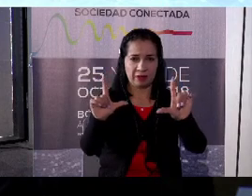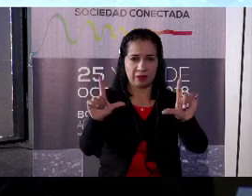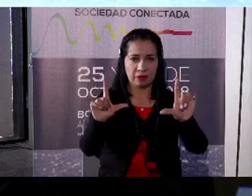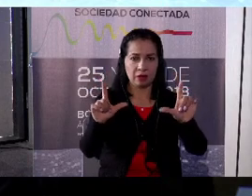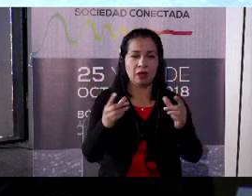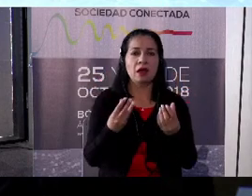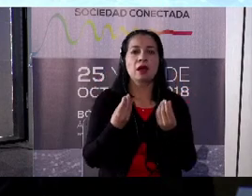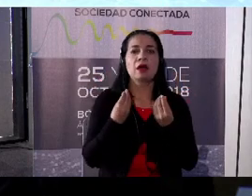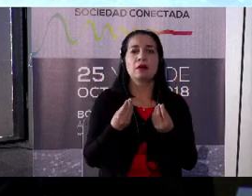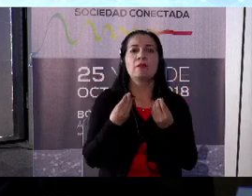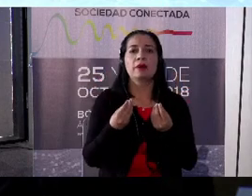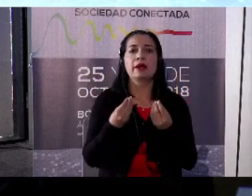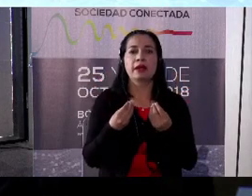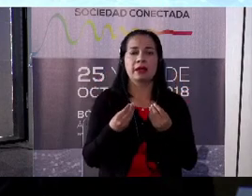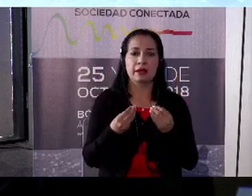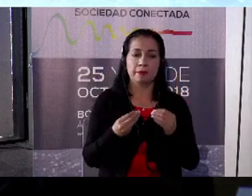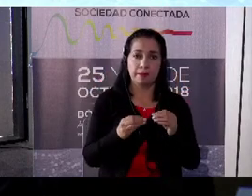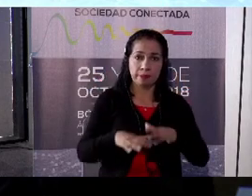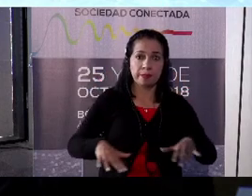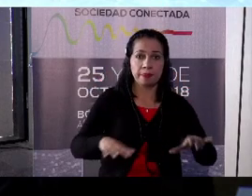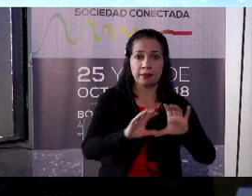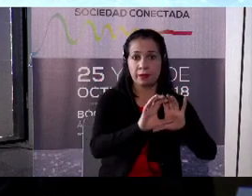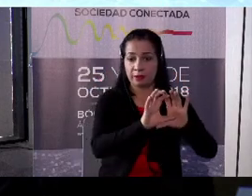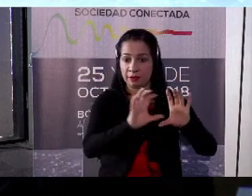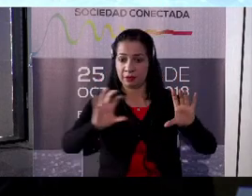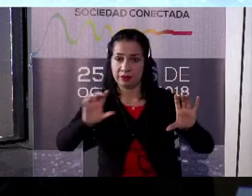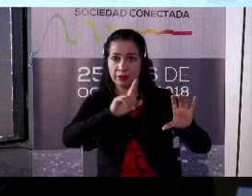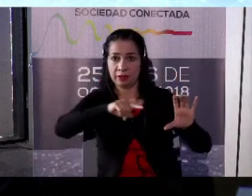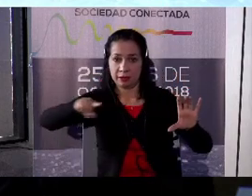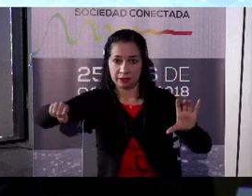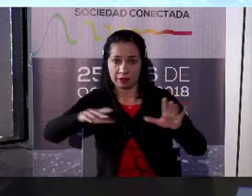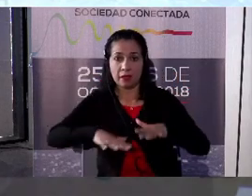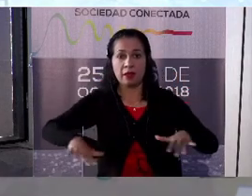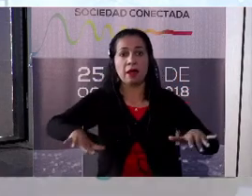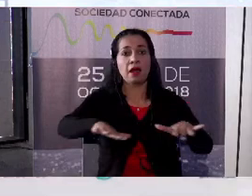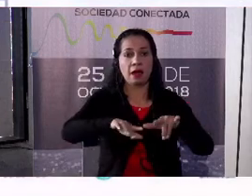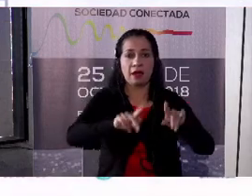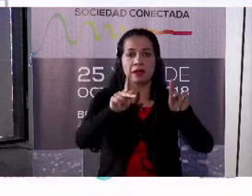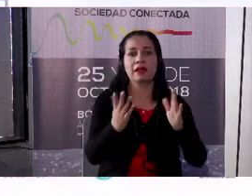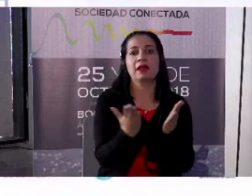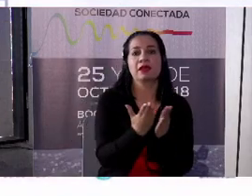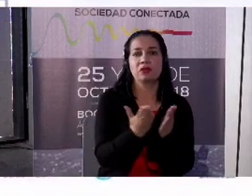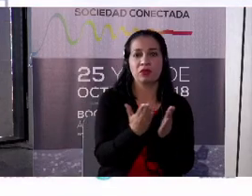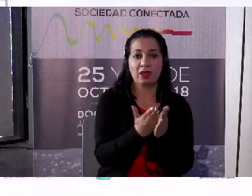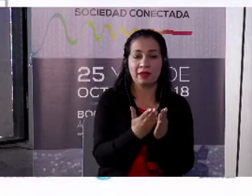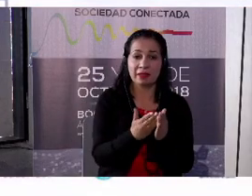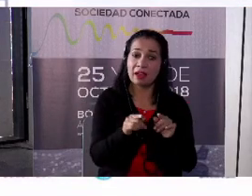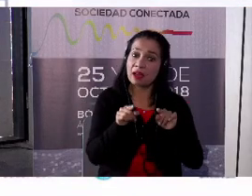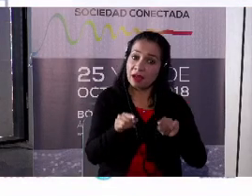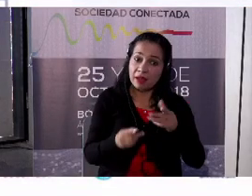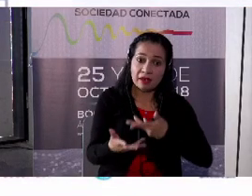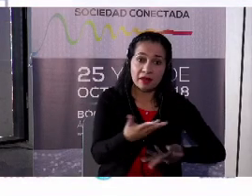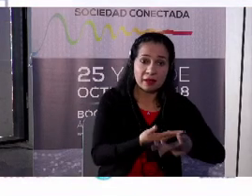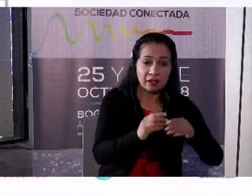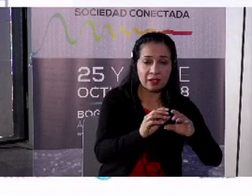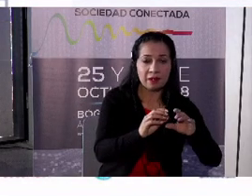ancha a los estudiantes en esa área compartiendo el espectro a la vez